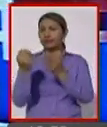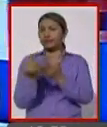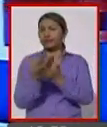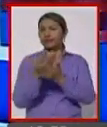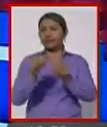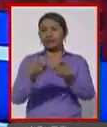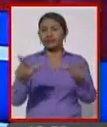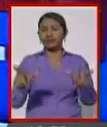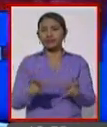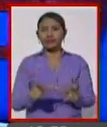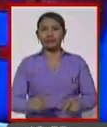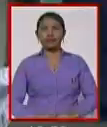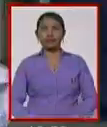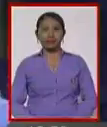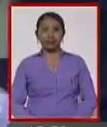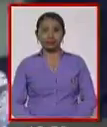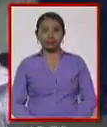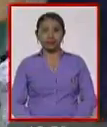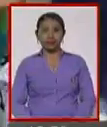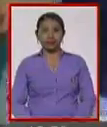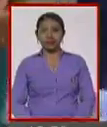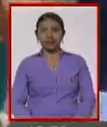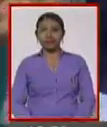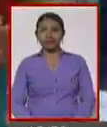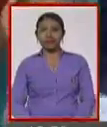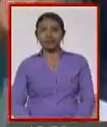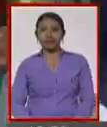traslado al nuevo mercado.